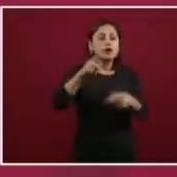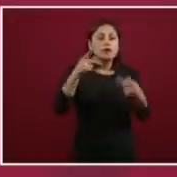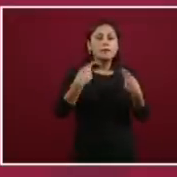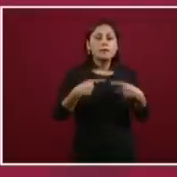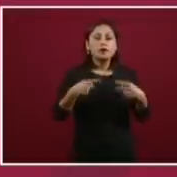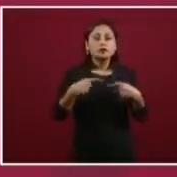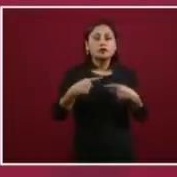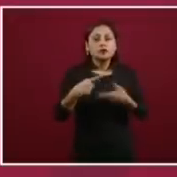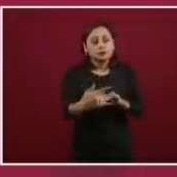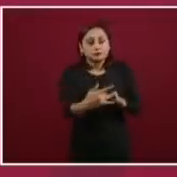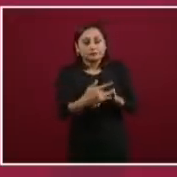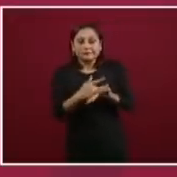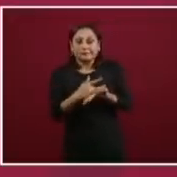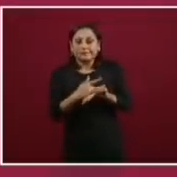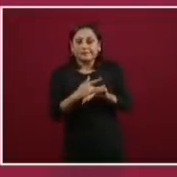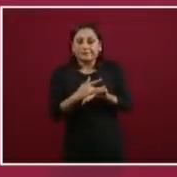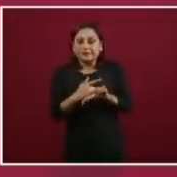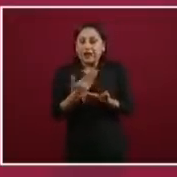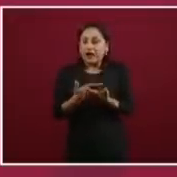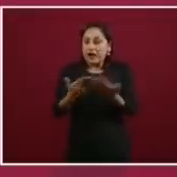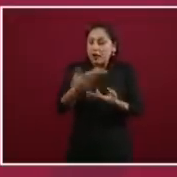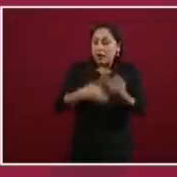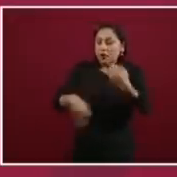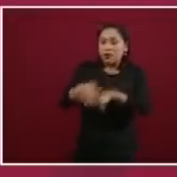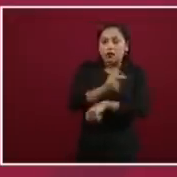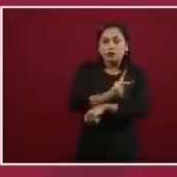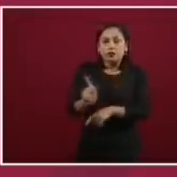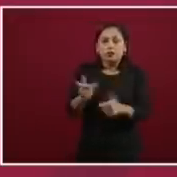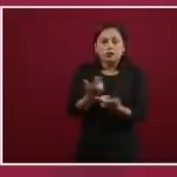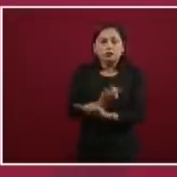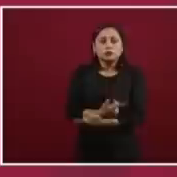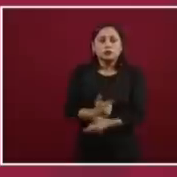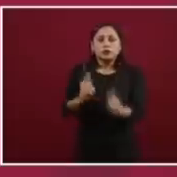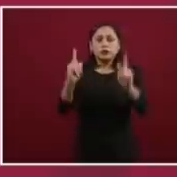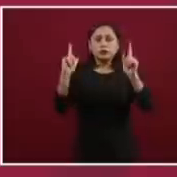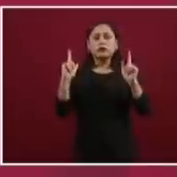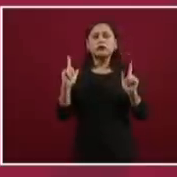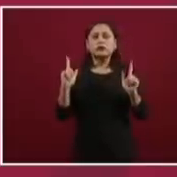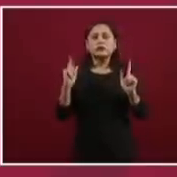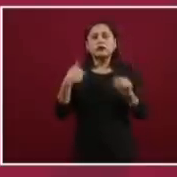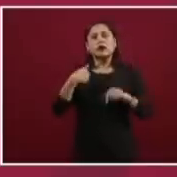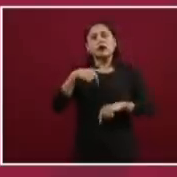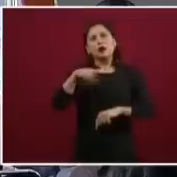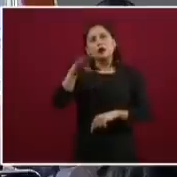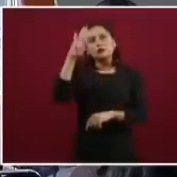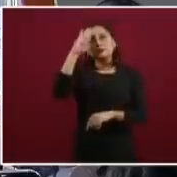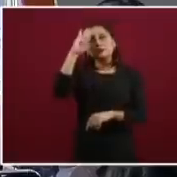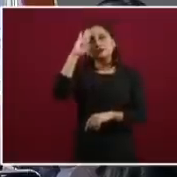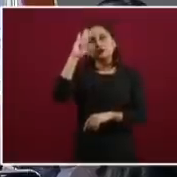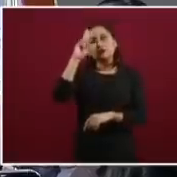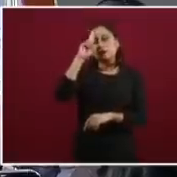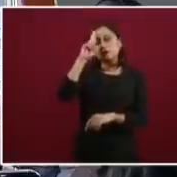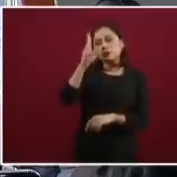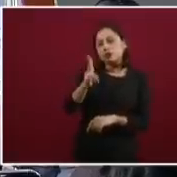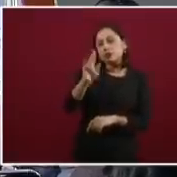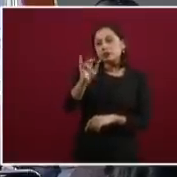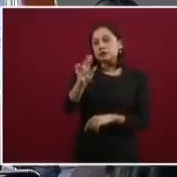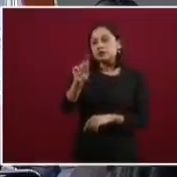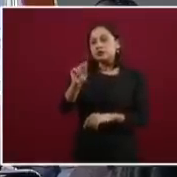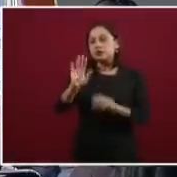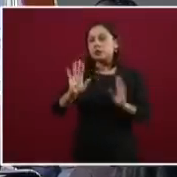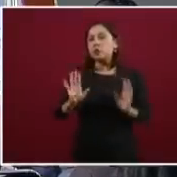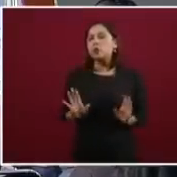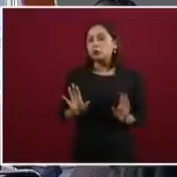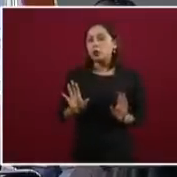porque somos libres porque no tenemos que pedirle permiso a ningún